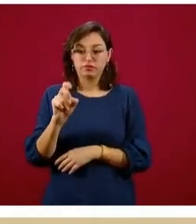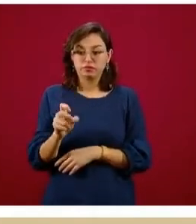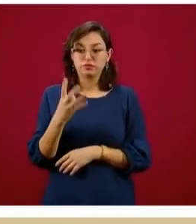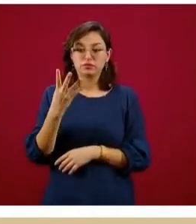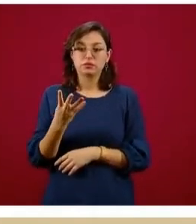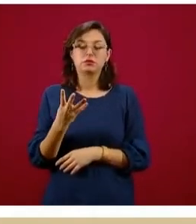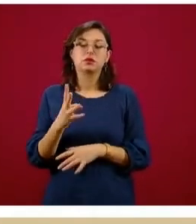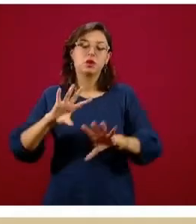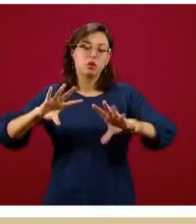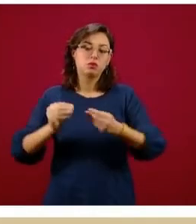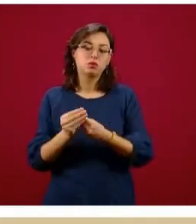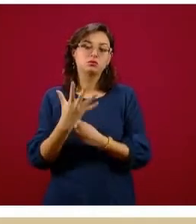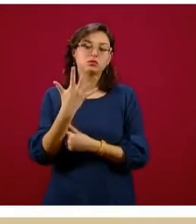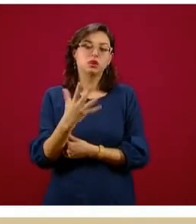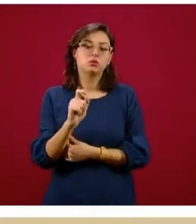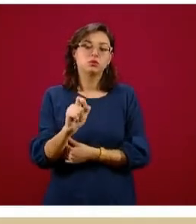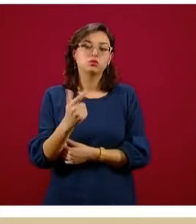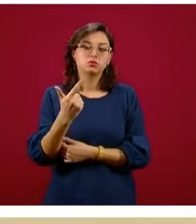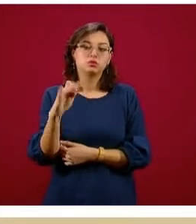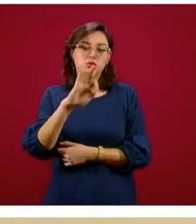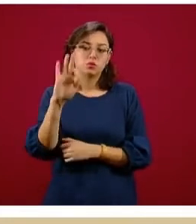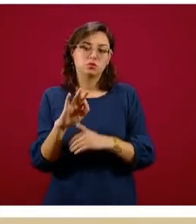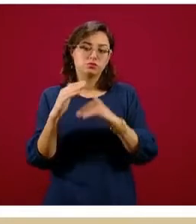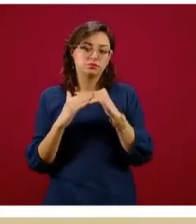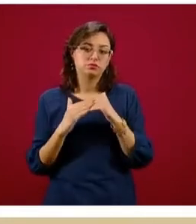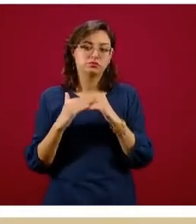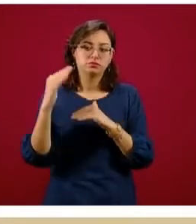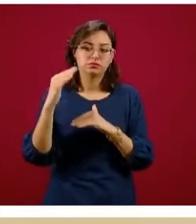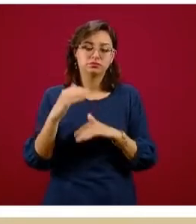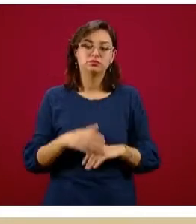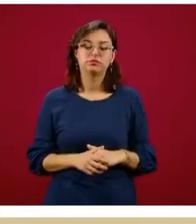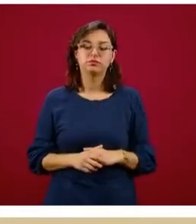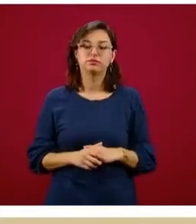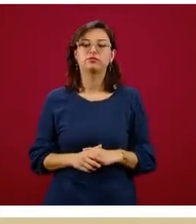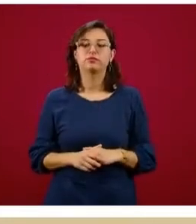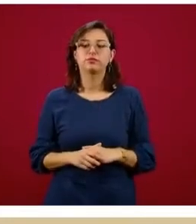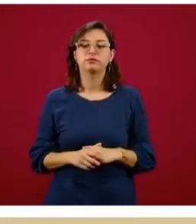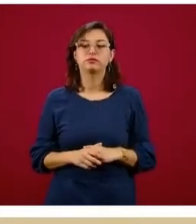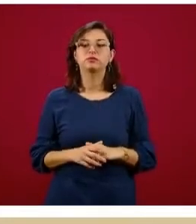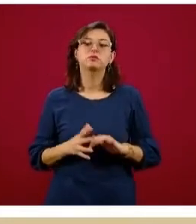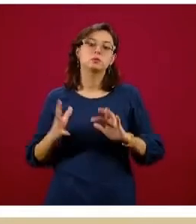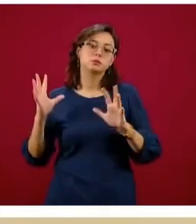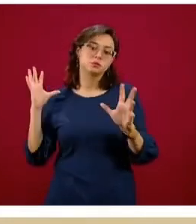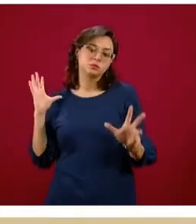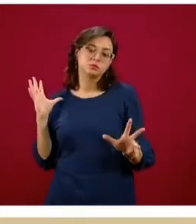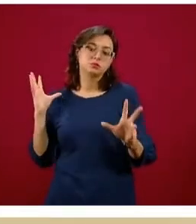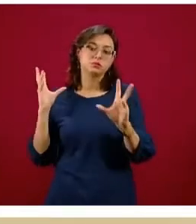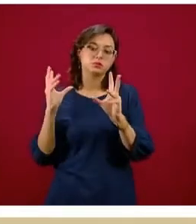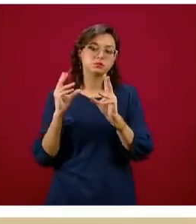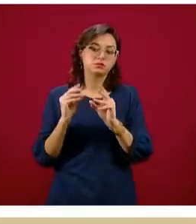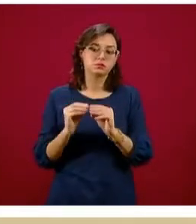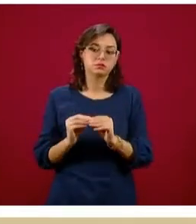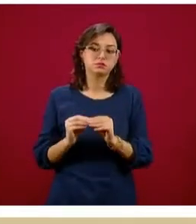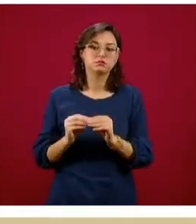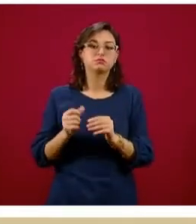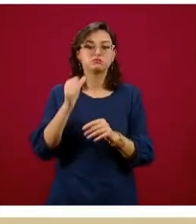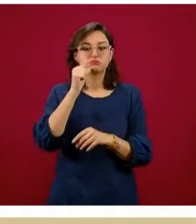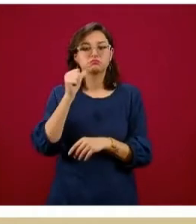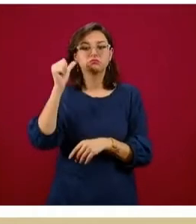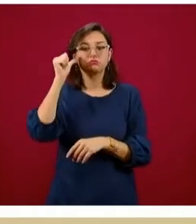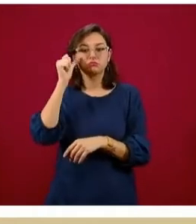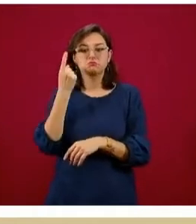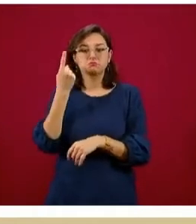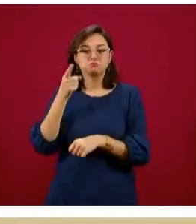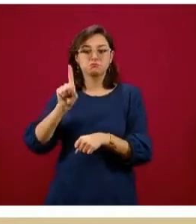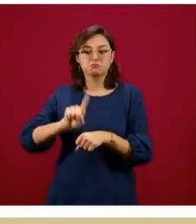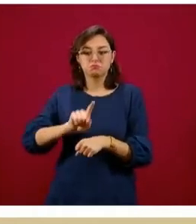un 5,7% de incremento en función de la carga acumulada de casos que teníamos el día de ayer. Lo podemos